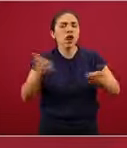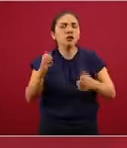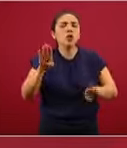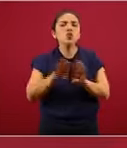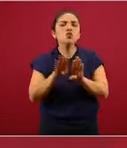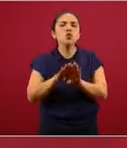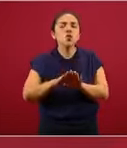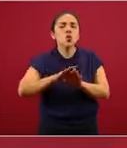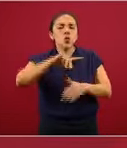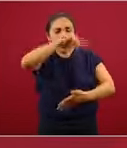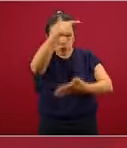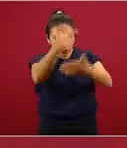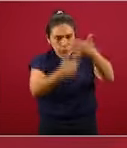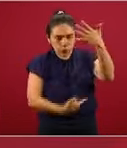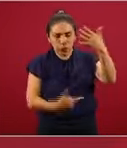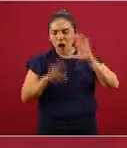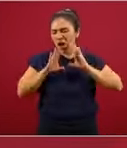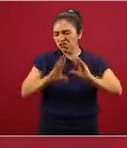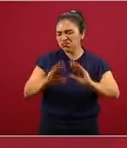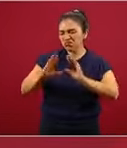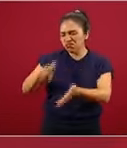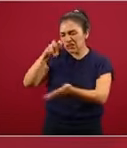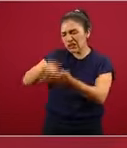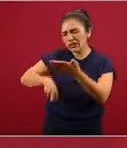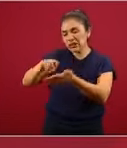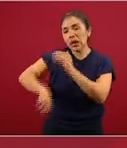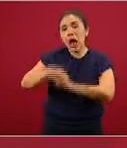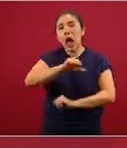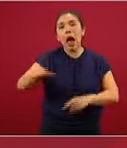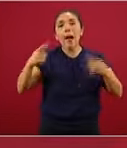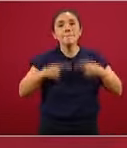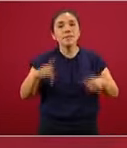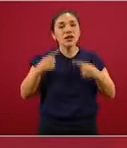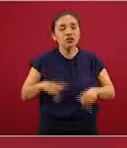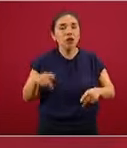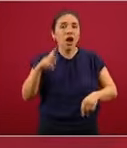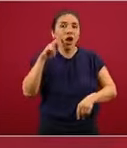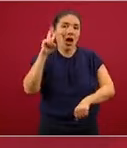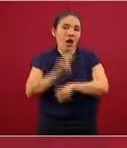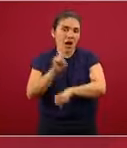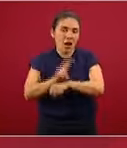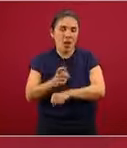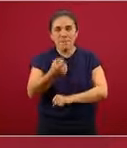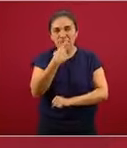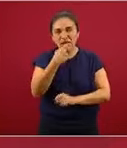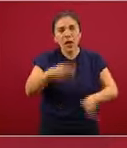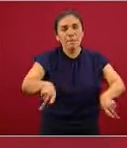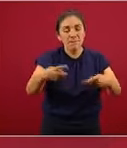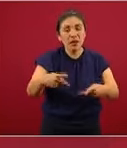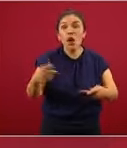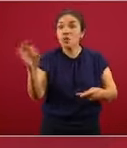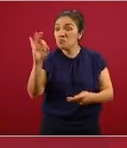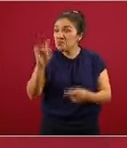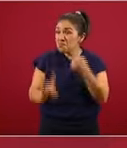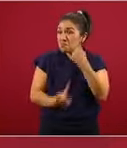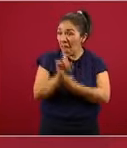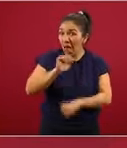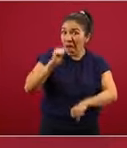número y entrenamiento de las personas verificadoras sanitarias, y desde luego ejercer las sanciones que